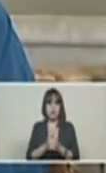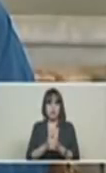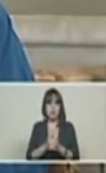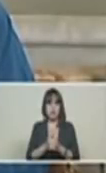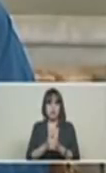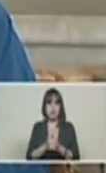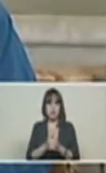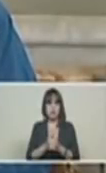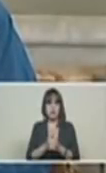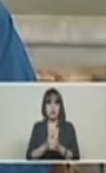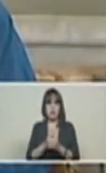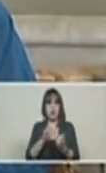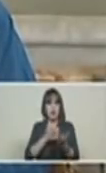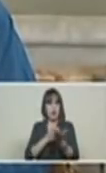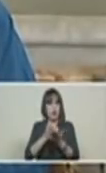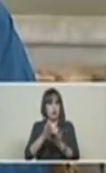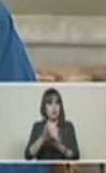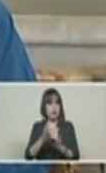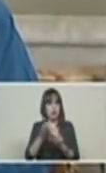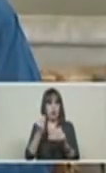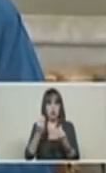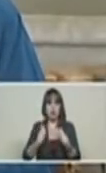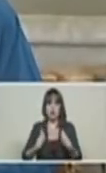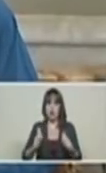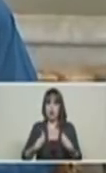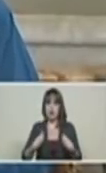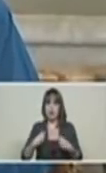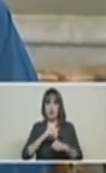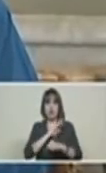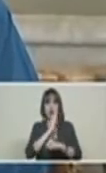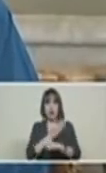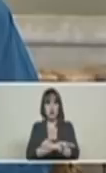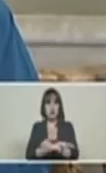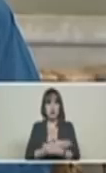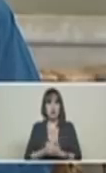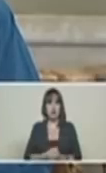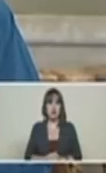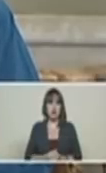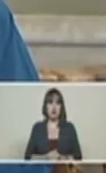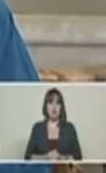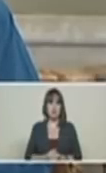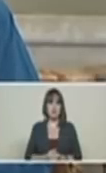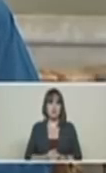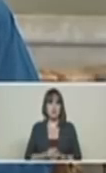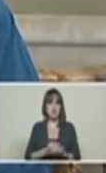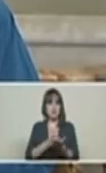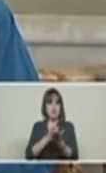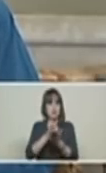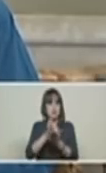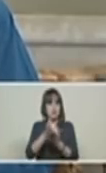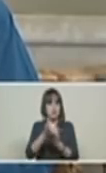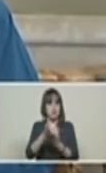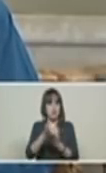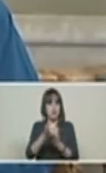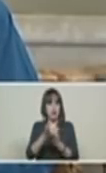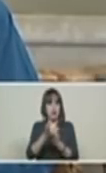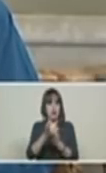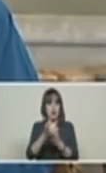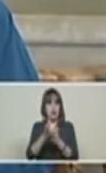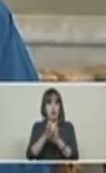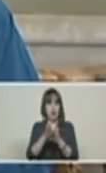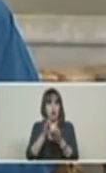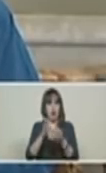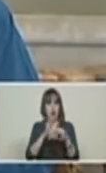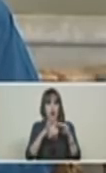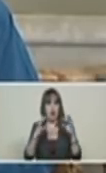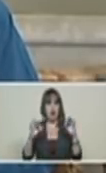En ese sentido, hay que seguir fortaleciendo las cadenas de abastecimiento a través de los